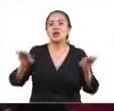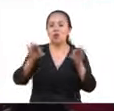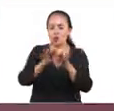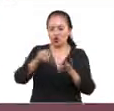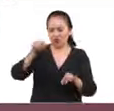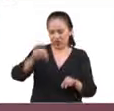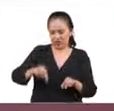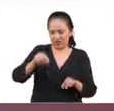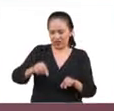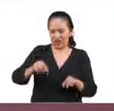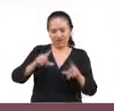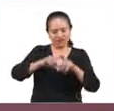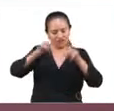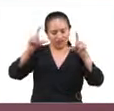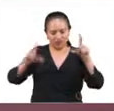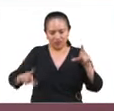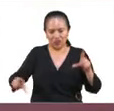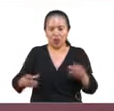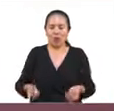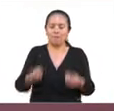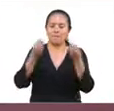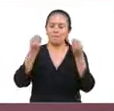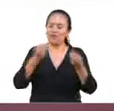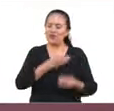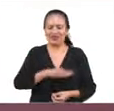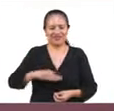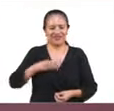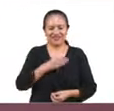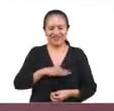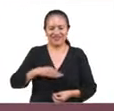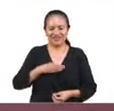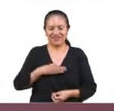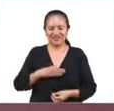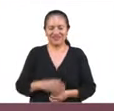de esta gran nación. Muchas felicidades.